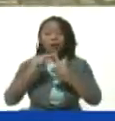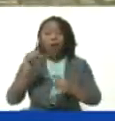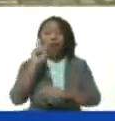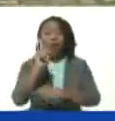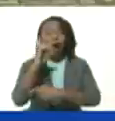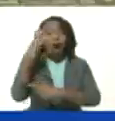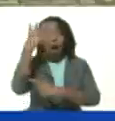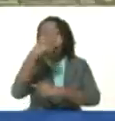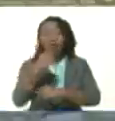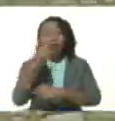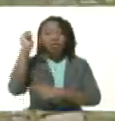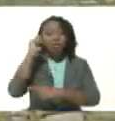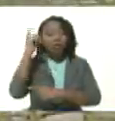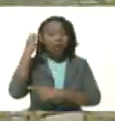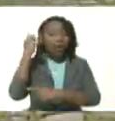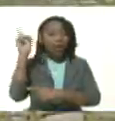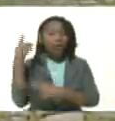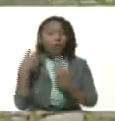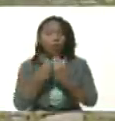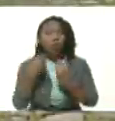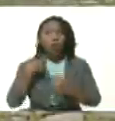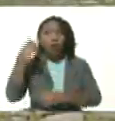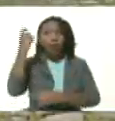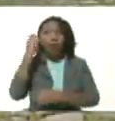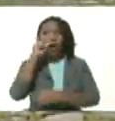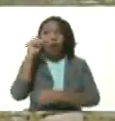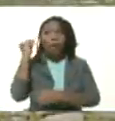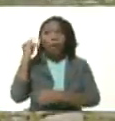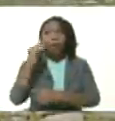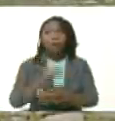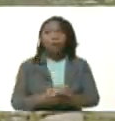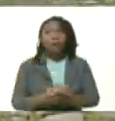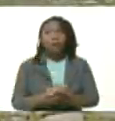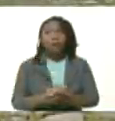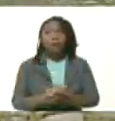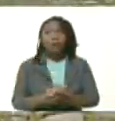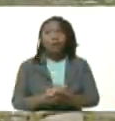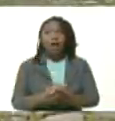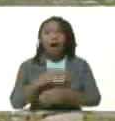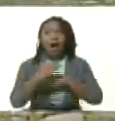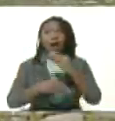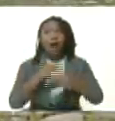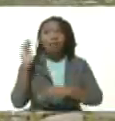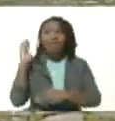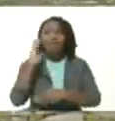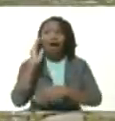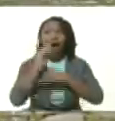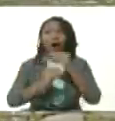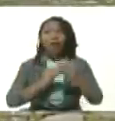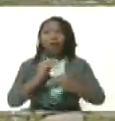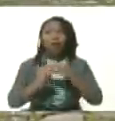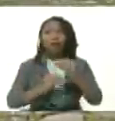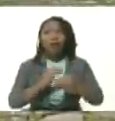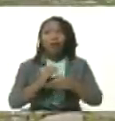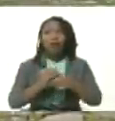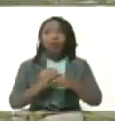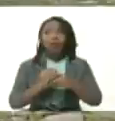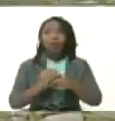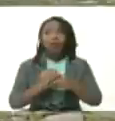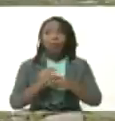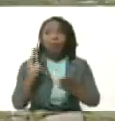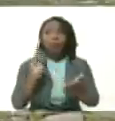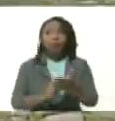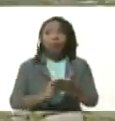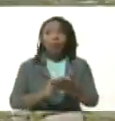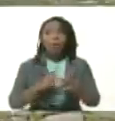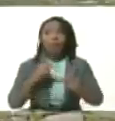una joven diputada que conjuntamente con el diputado Camacho, con el diputado Maduro Guerra, han venido, fueron quienes establecieron todo